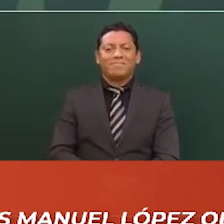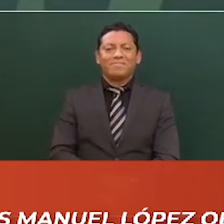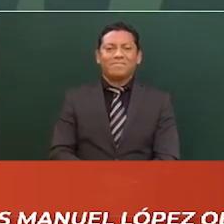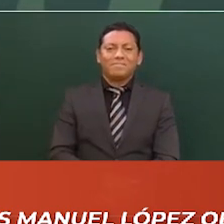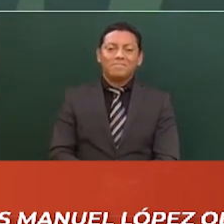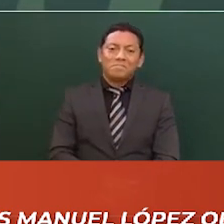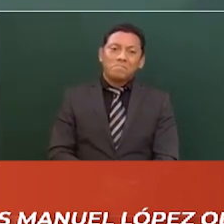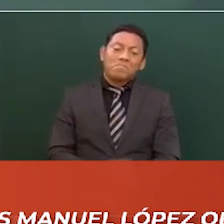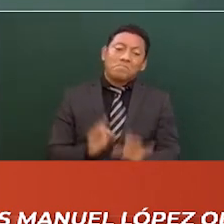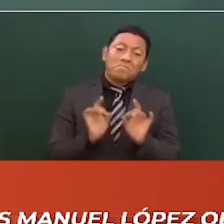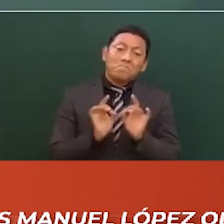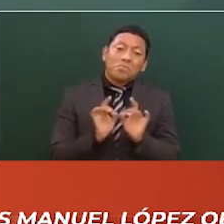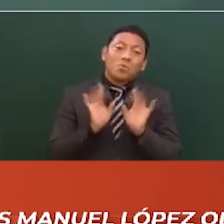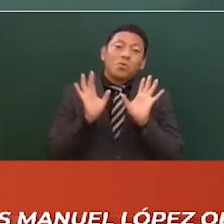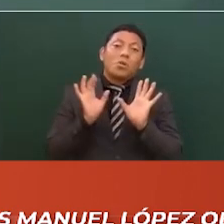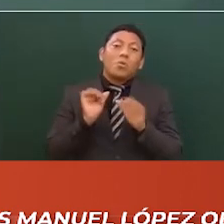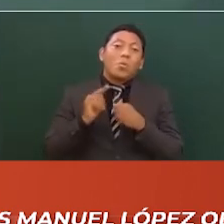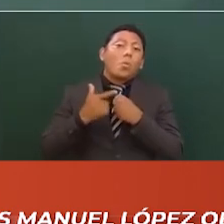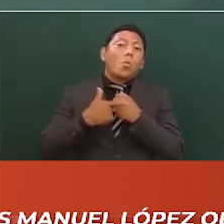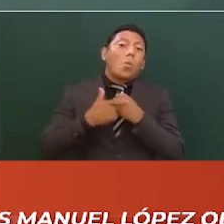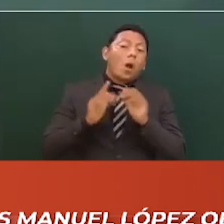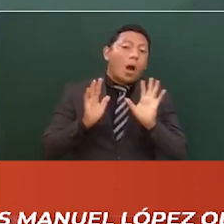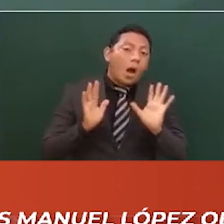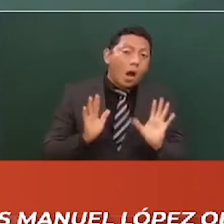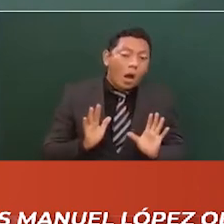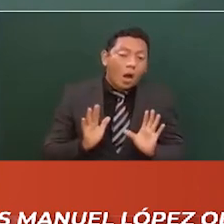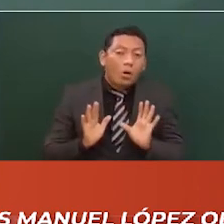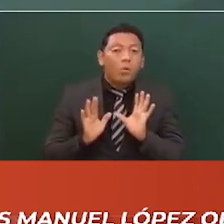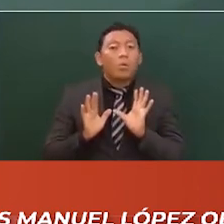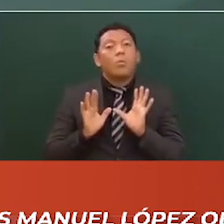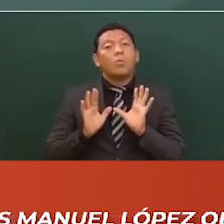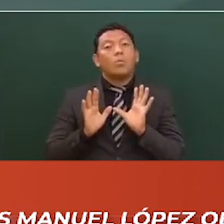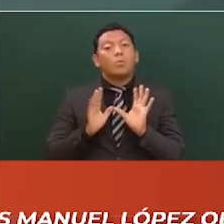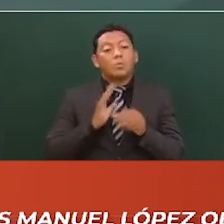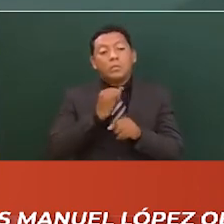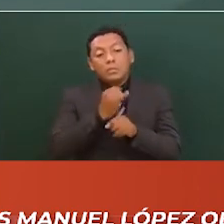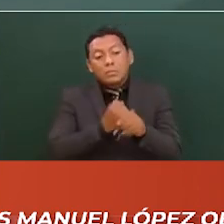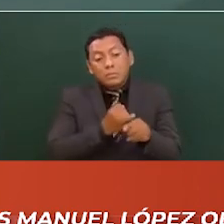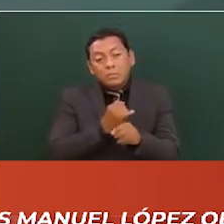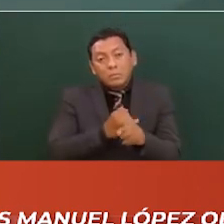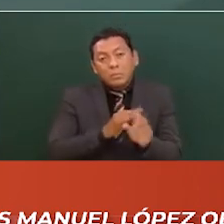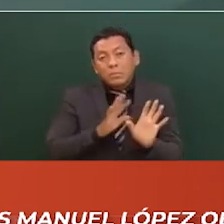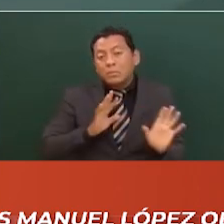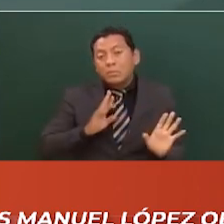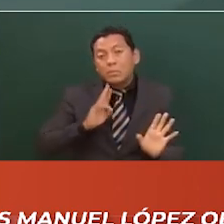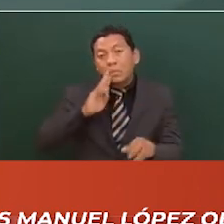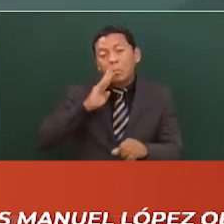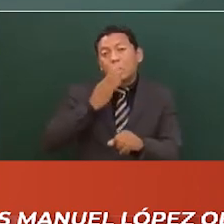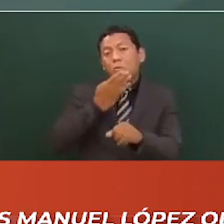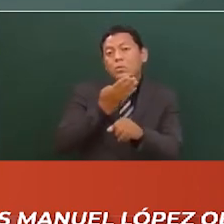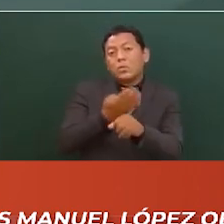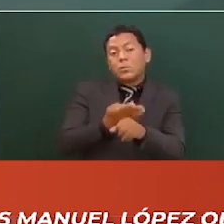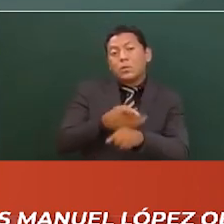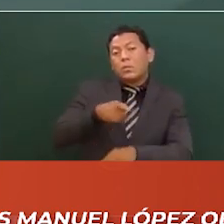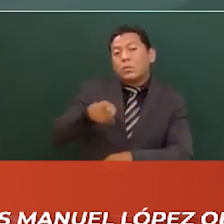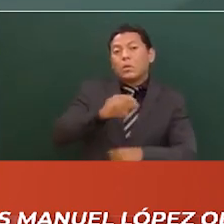Si hay algún asunto judicial, pues tiene que ver con la fiscalía